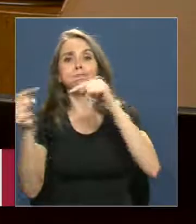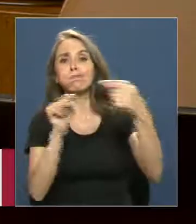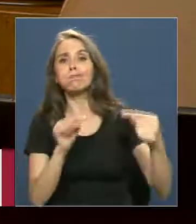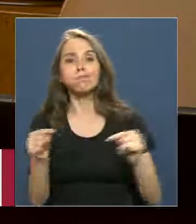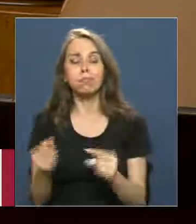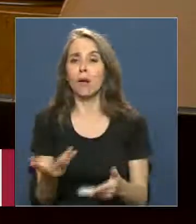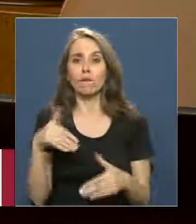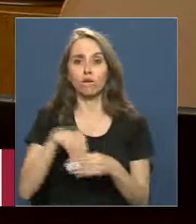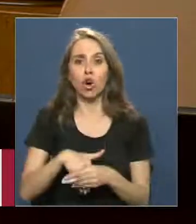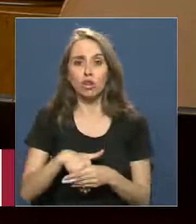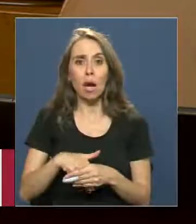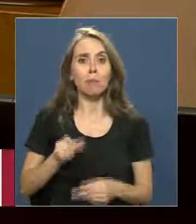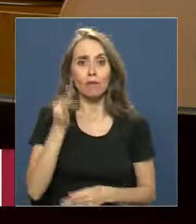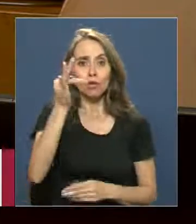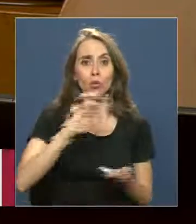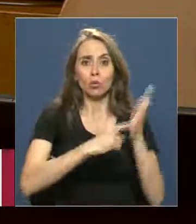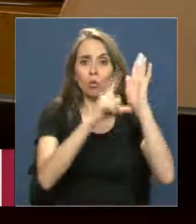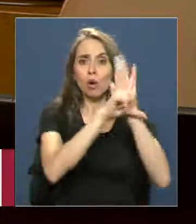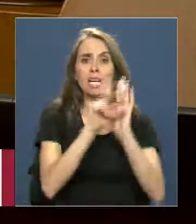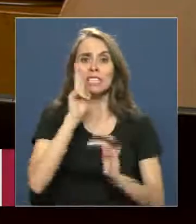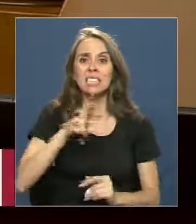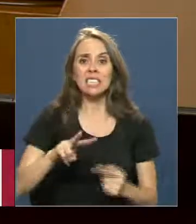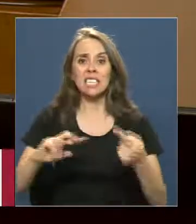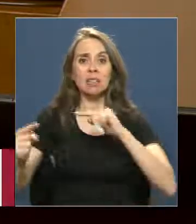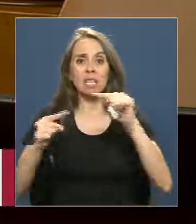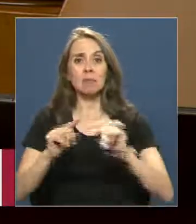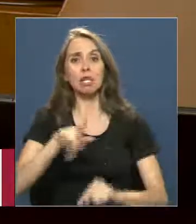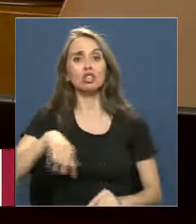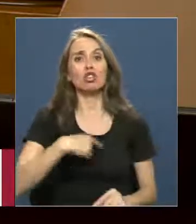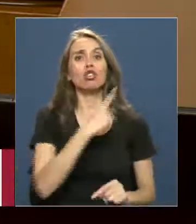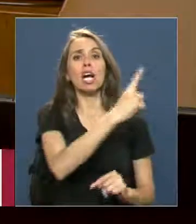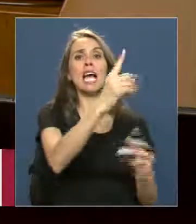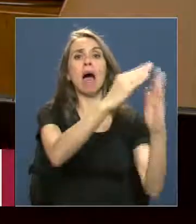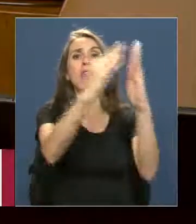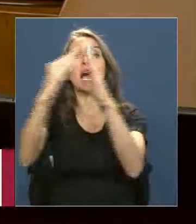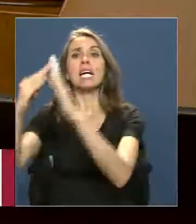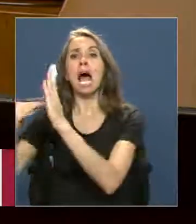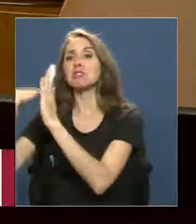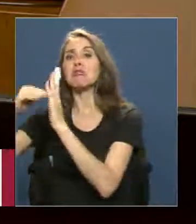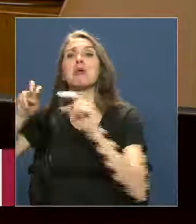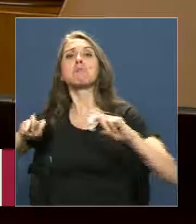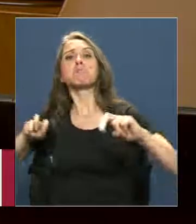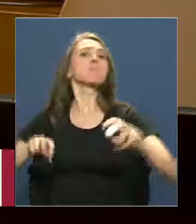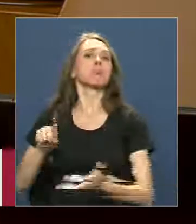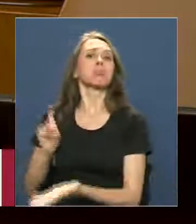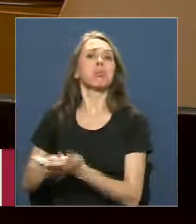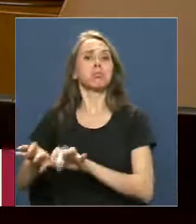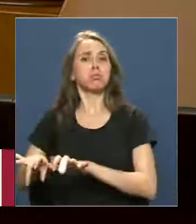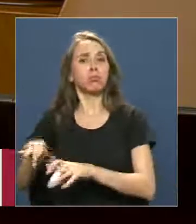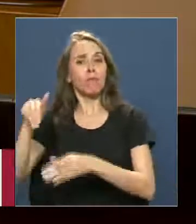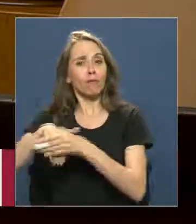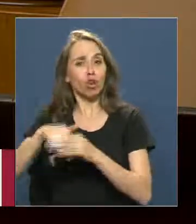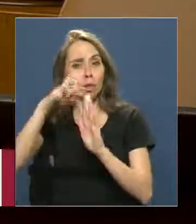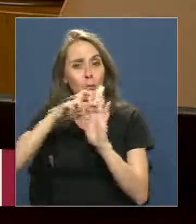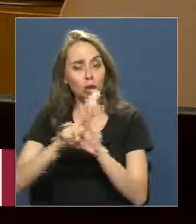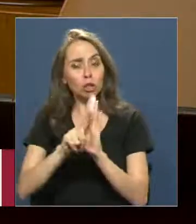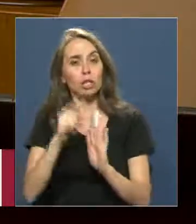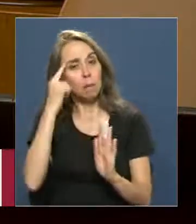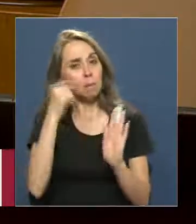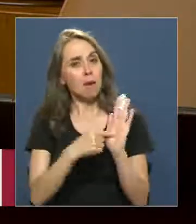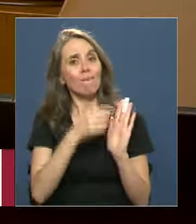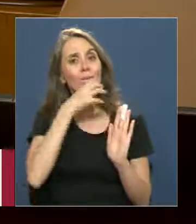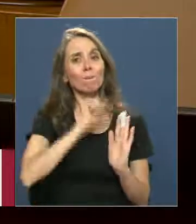que vamos a votar sin deliberar supuestamente en nuestras casas. Esto sin duda también puede concebirse como un